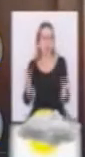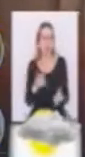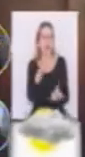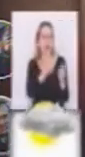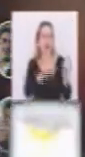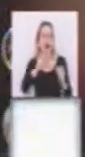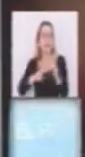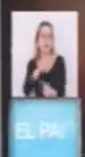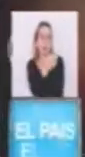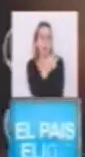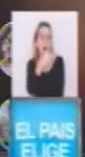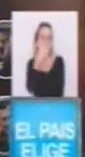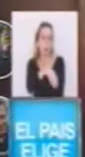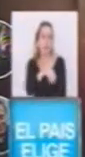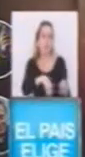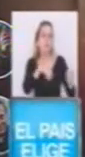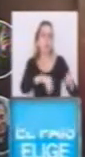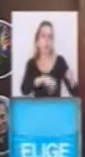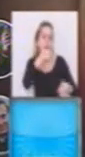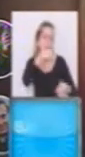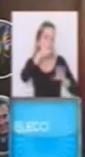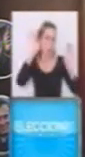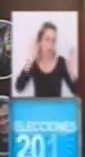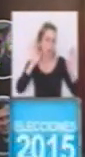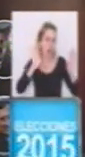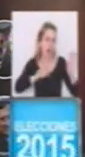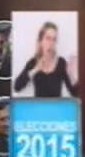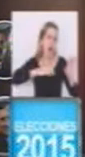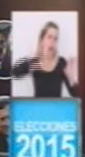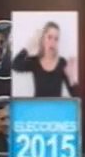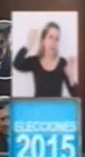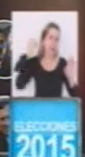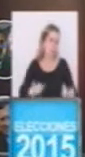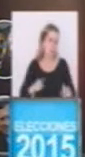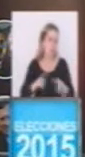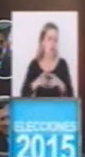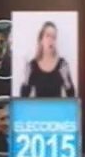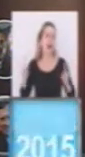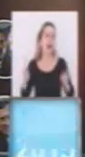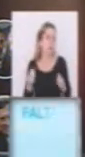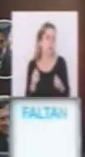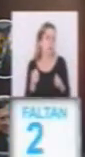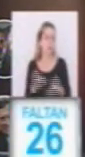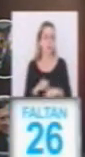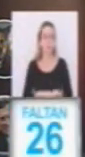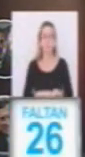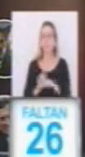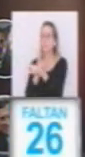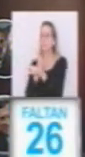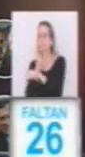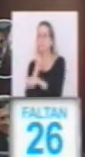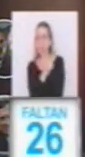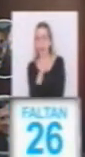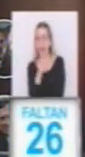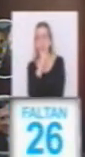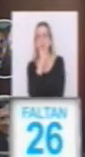balotaje entre Lustó y Larreta, ¿no? Sí. Tengo pregunta para ambos, digo. Sí. ¿Qué pasa si Macri le propone a alguno de los hombres de